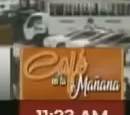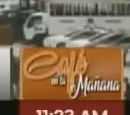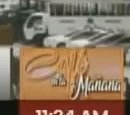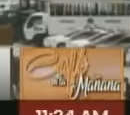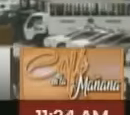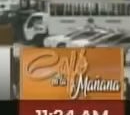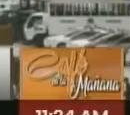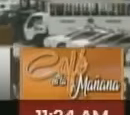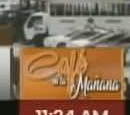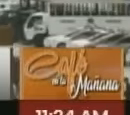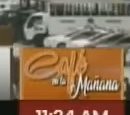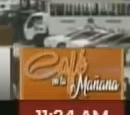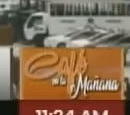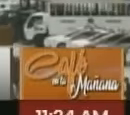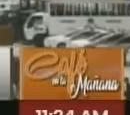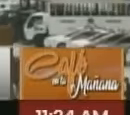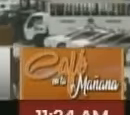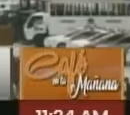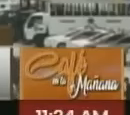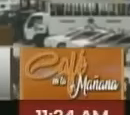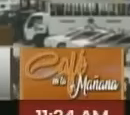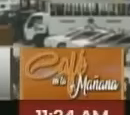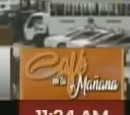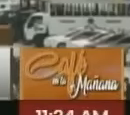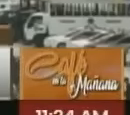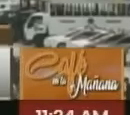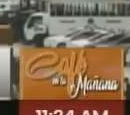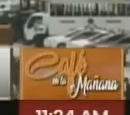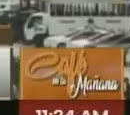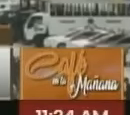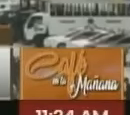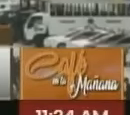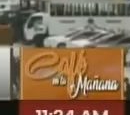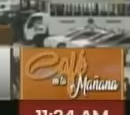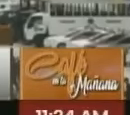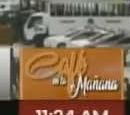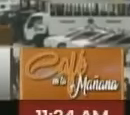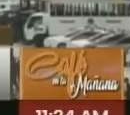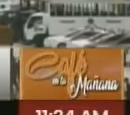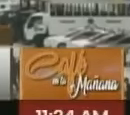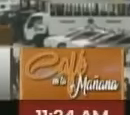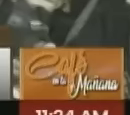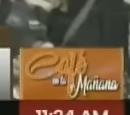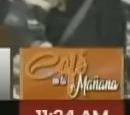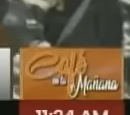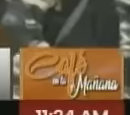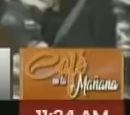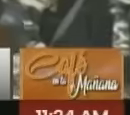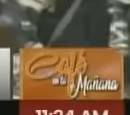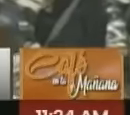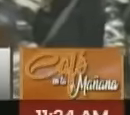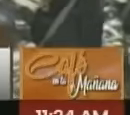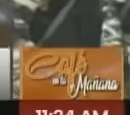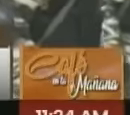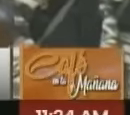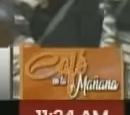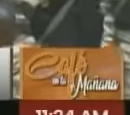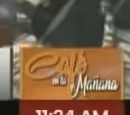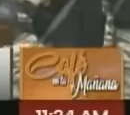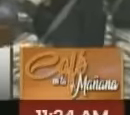nuestra Fuerza Armada, todo lo que han venido haciendo. Esto es el despliegue. Pero tenemos